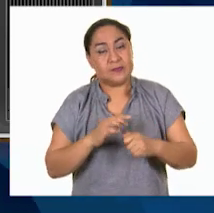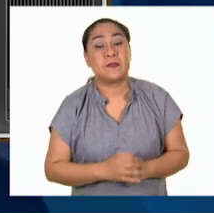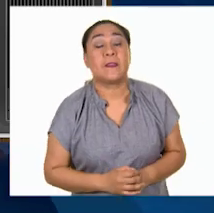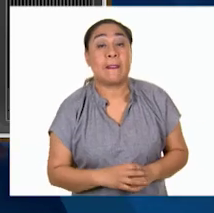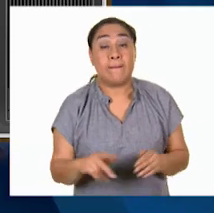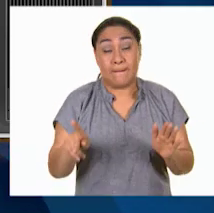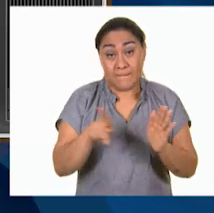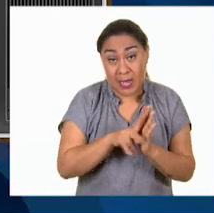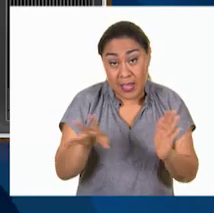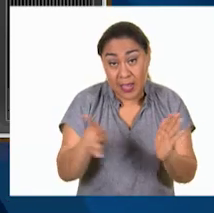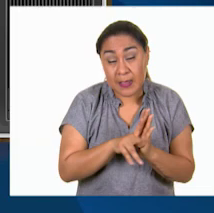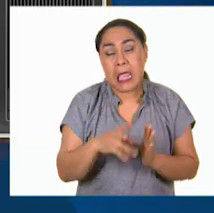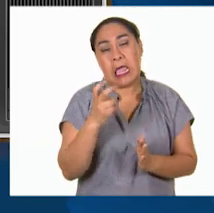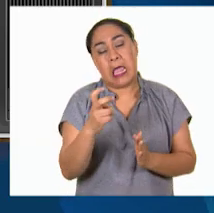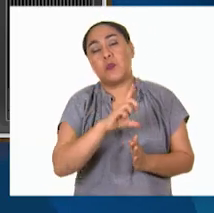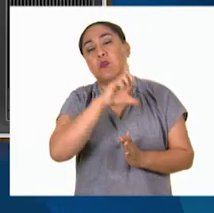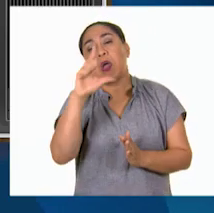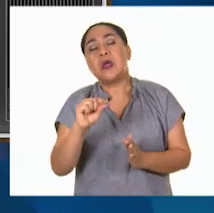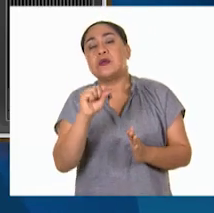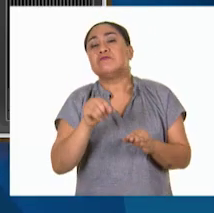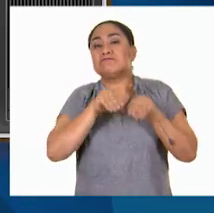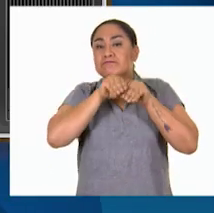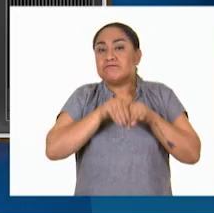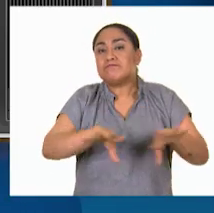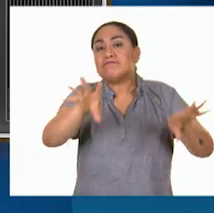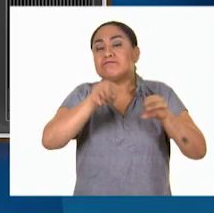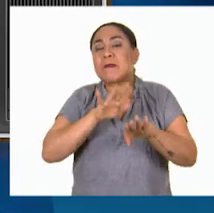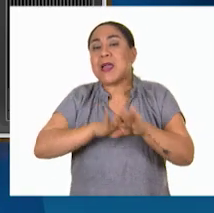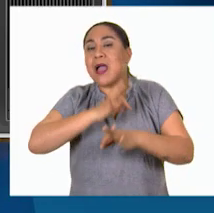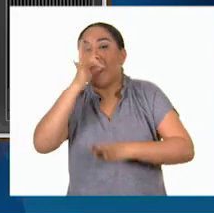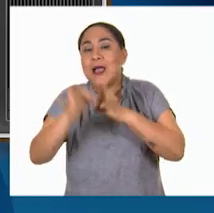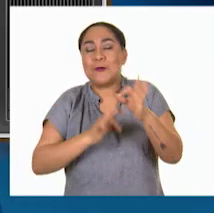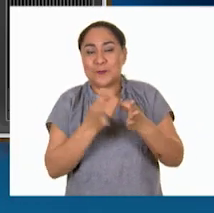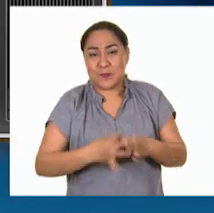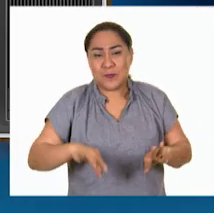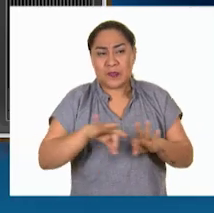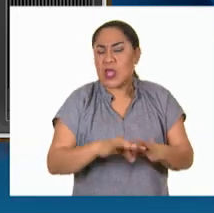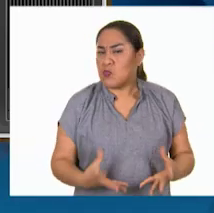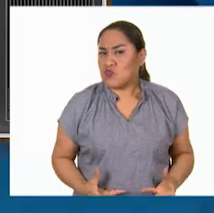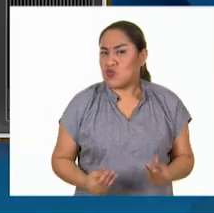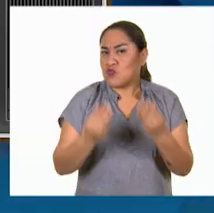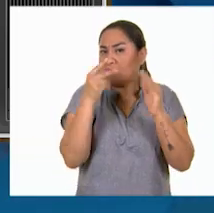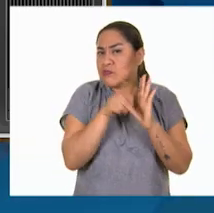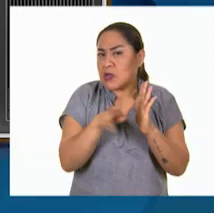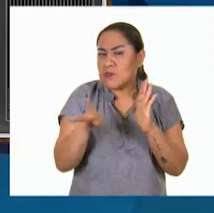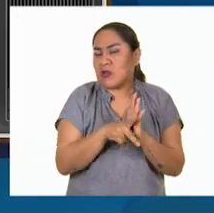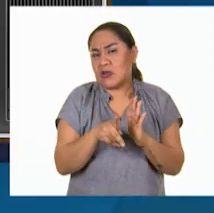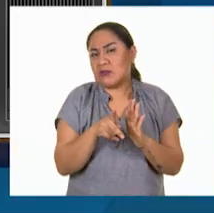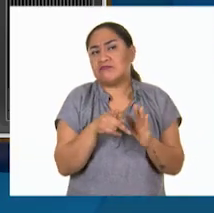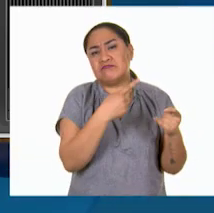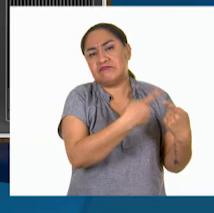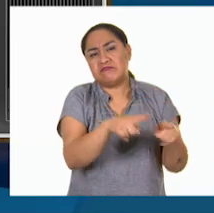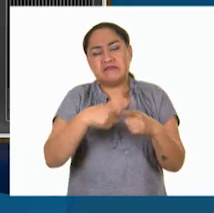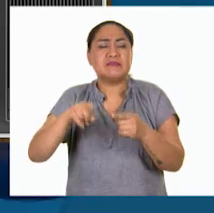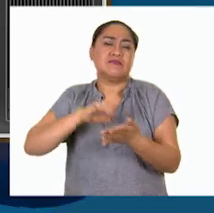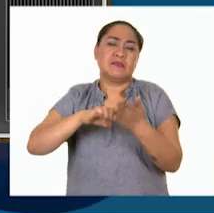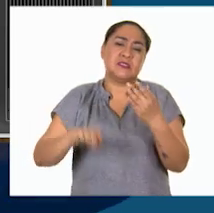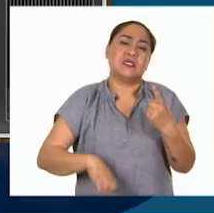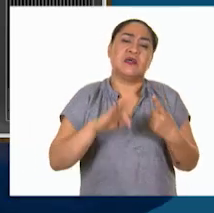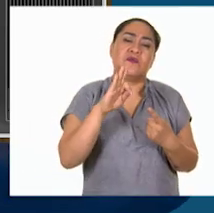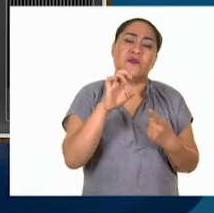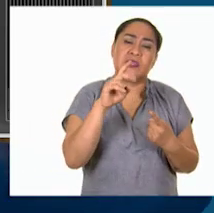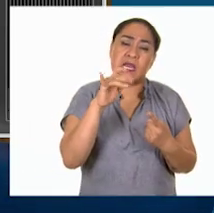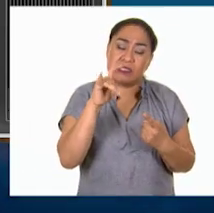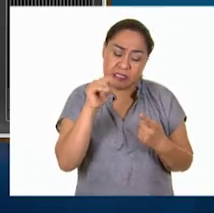prensa se volvió un medio de comunicación muy importante. Hubo muchos periódicos en la época porfirista, como El Federalista,